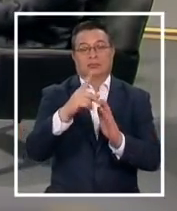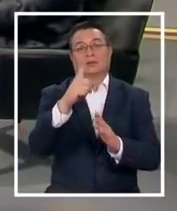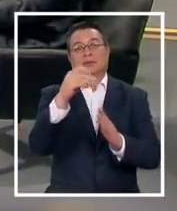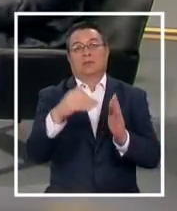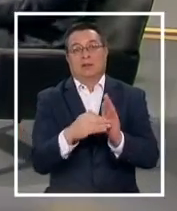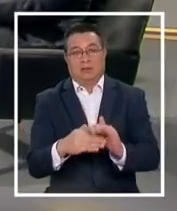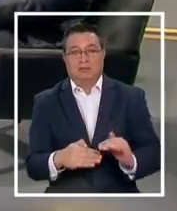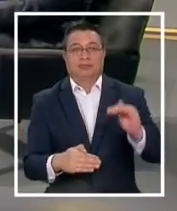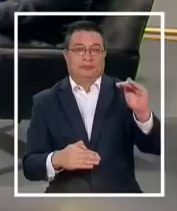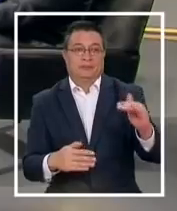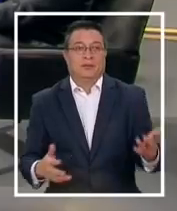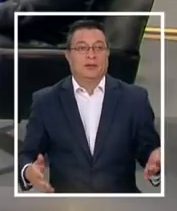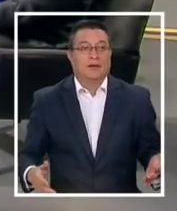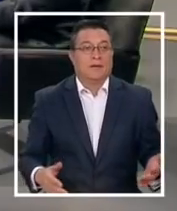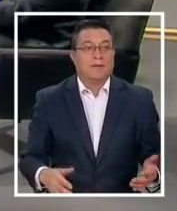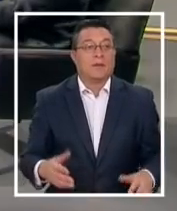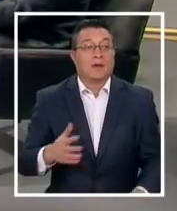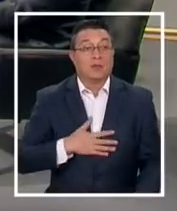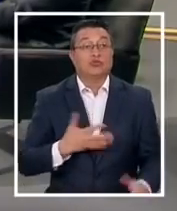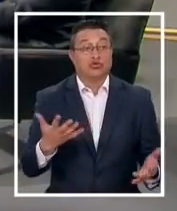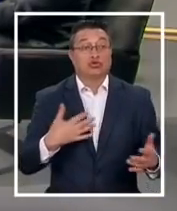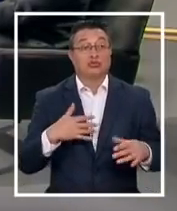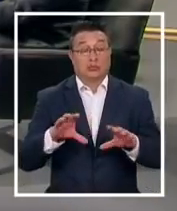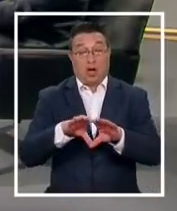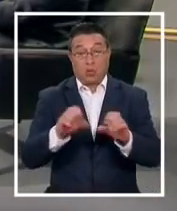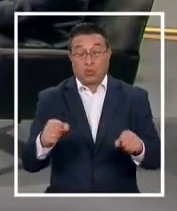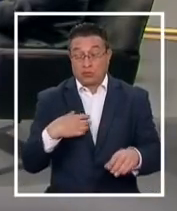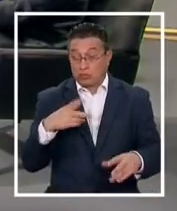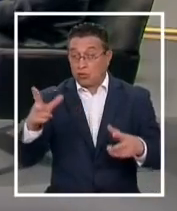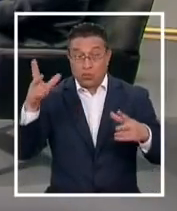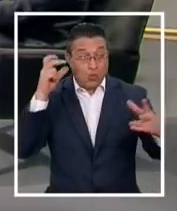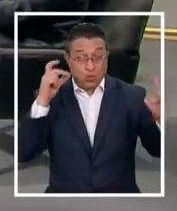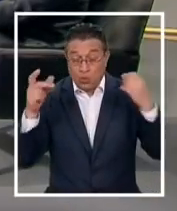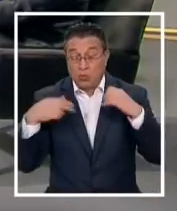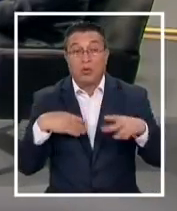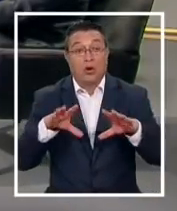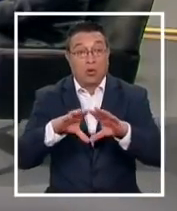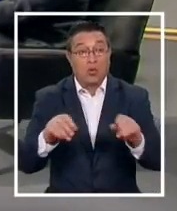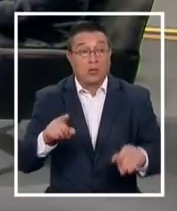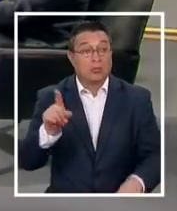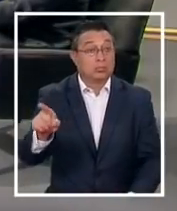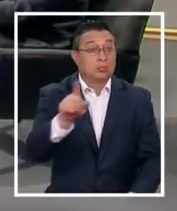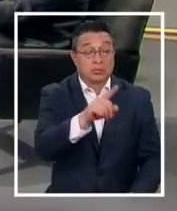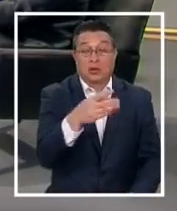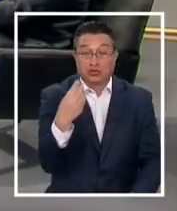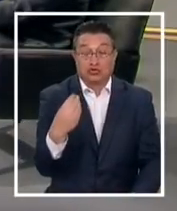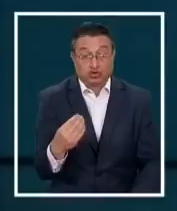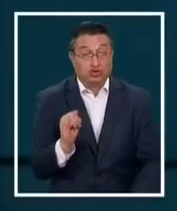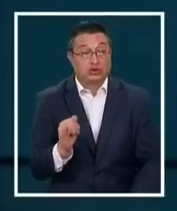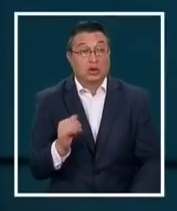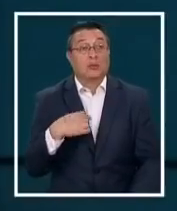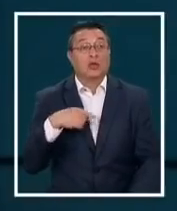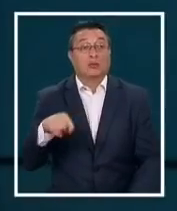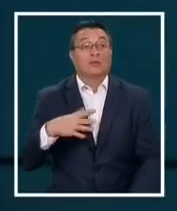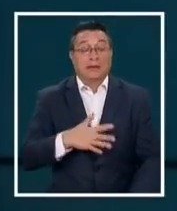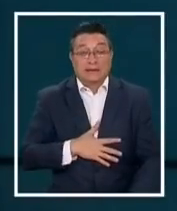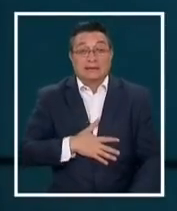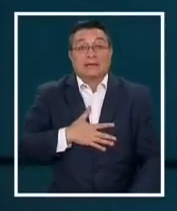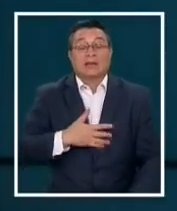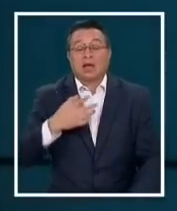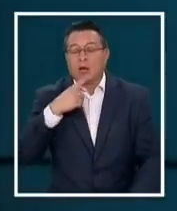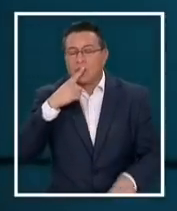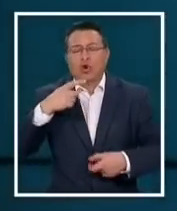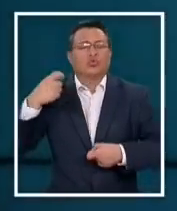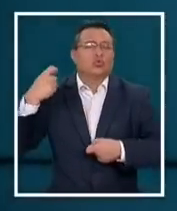historia completa. Yo no puedo estar más de acuerdo con lo que he escuchado, obviamente, de Pepe y la Natalia, que efectivamente aquí yo siento que hay una